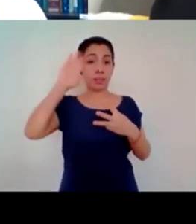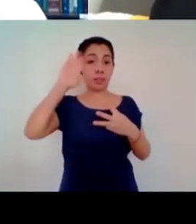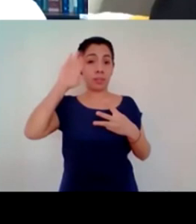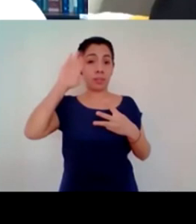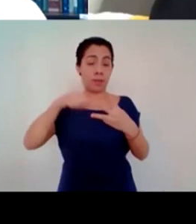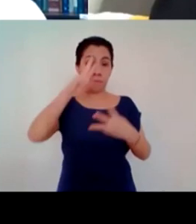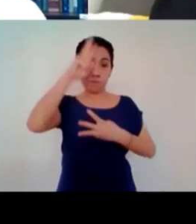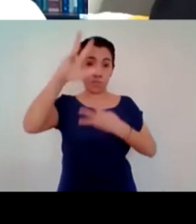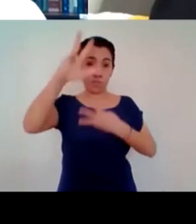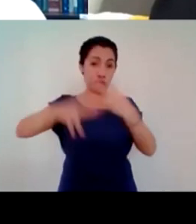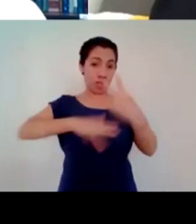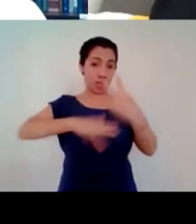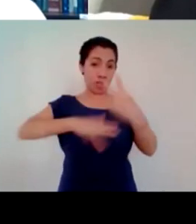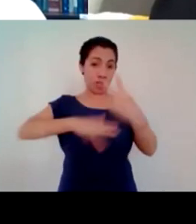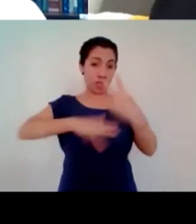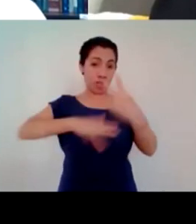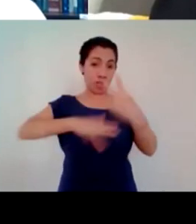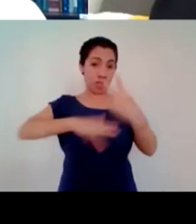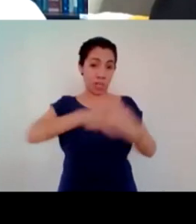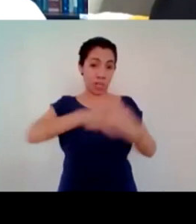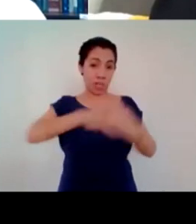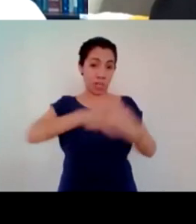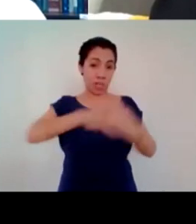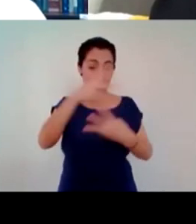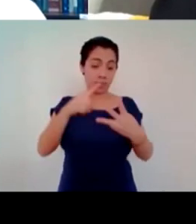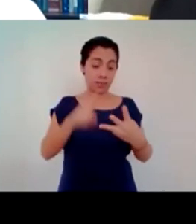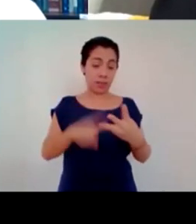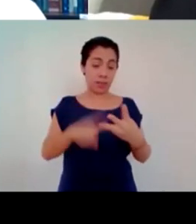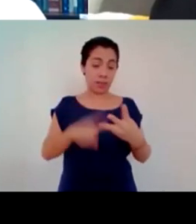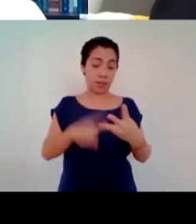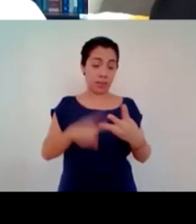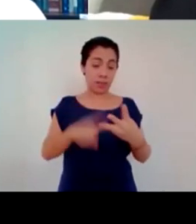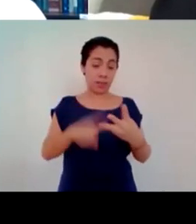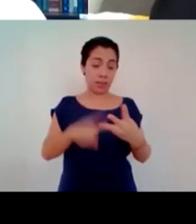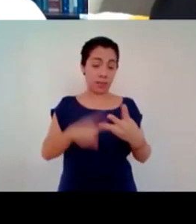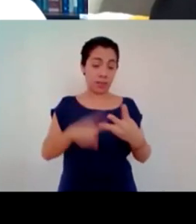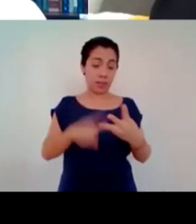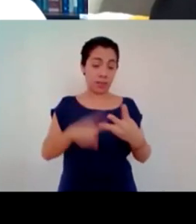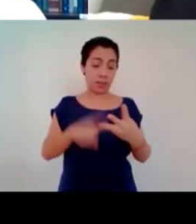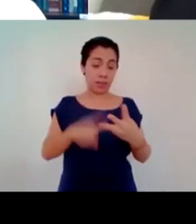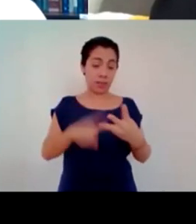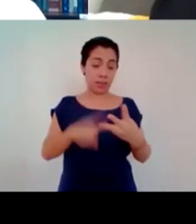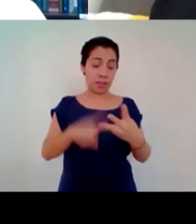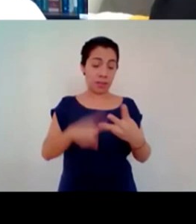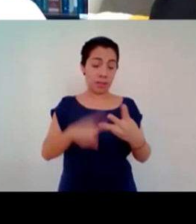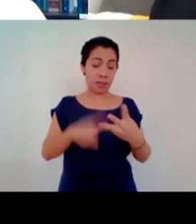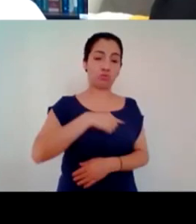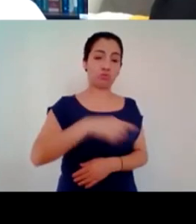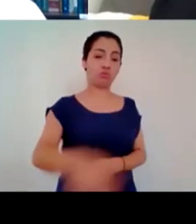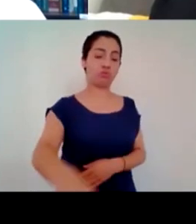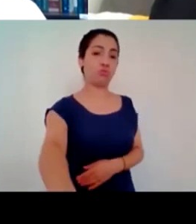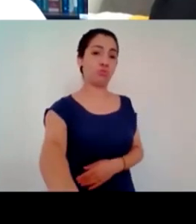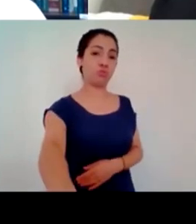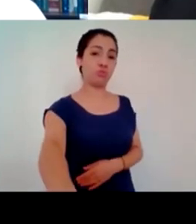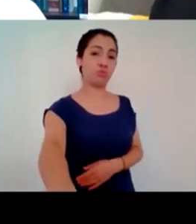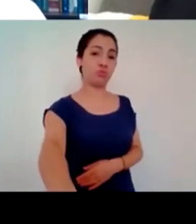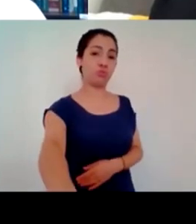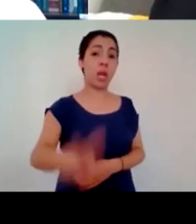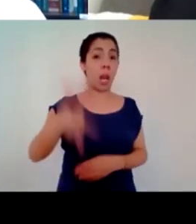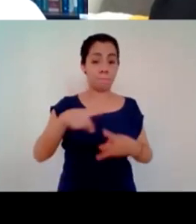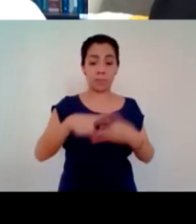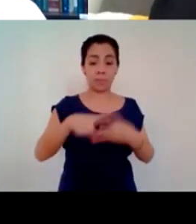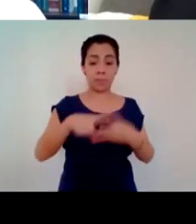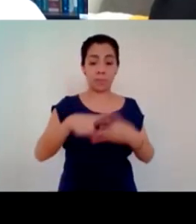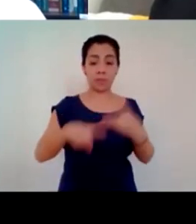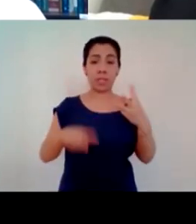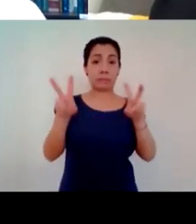drogas, es uno que nos preocupa con particular interés en la CONADIC. Es una de las principales agendas del